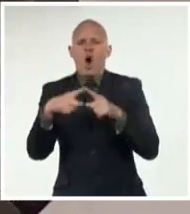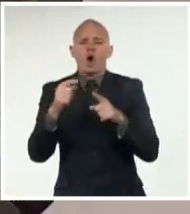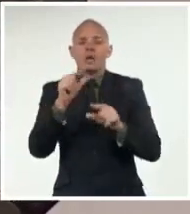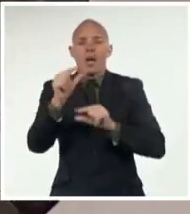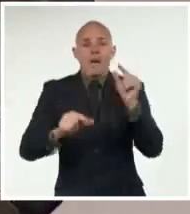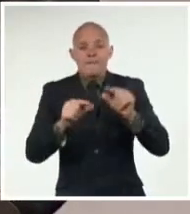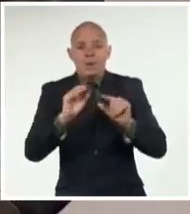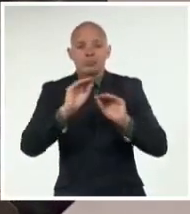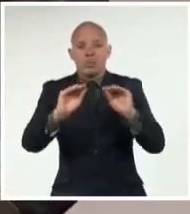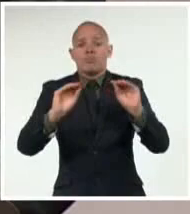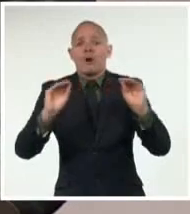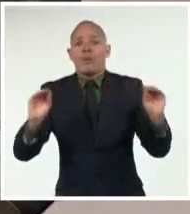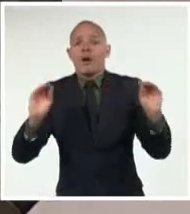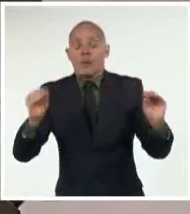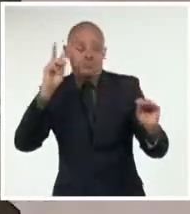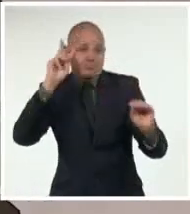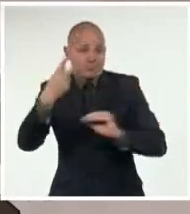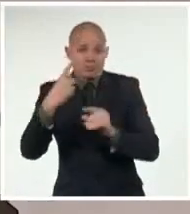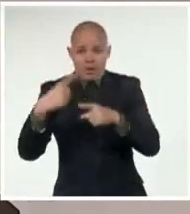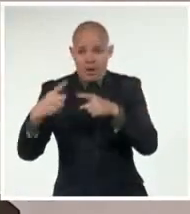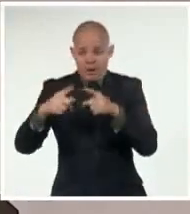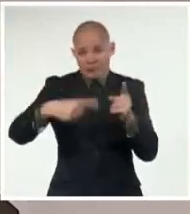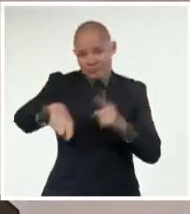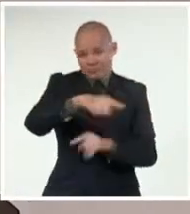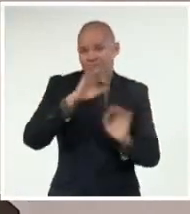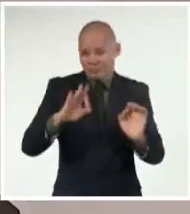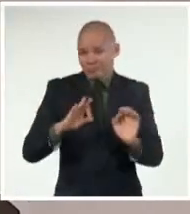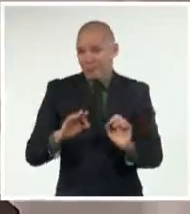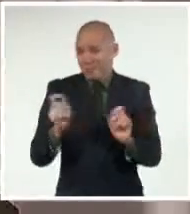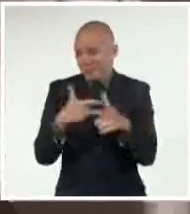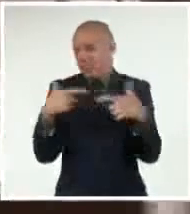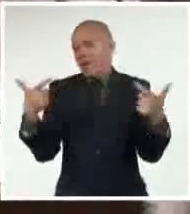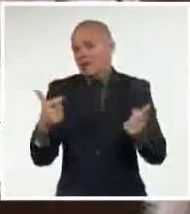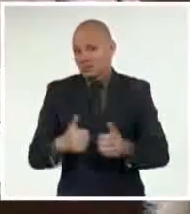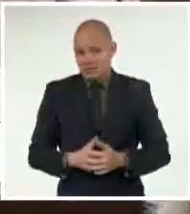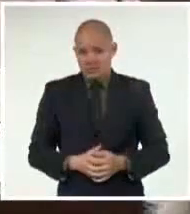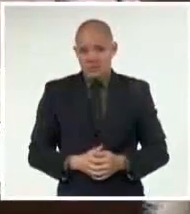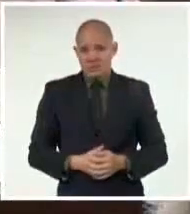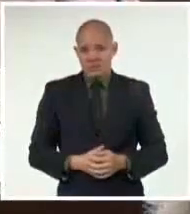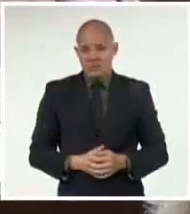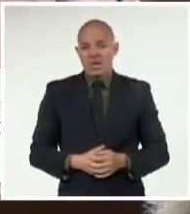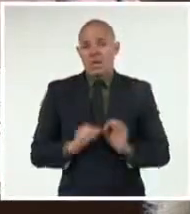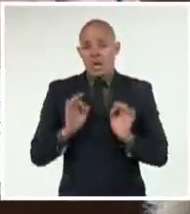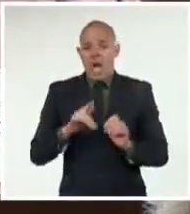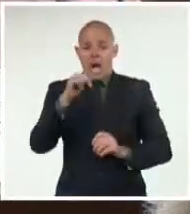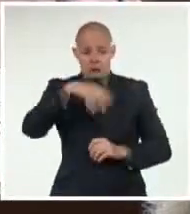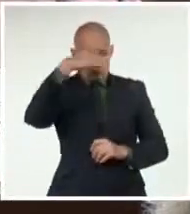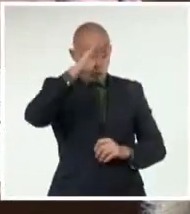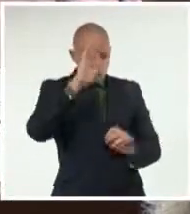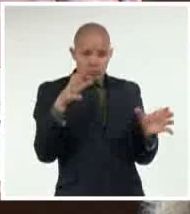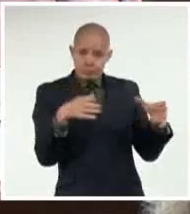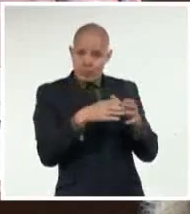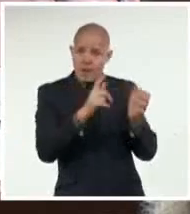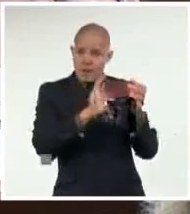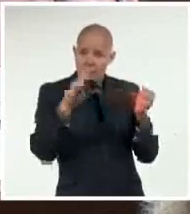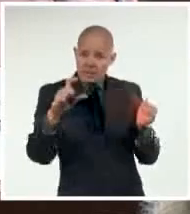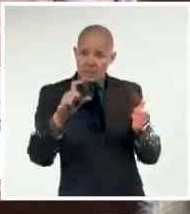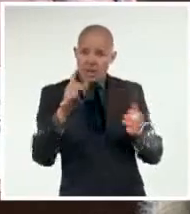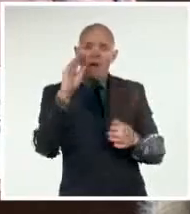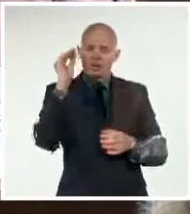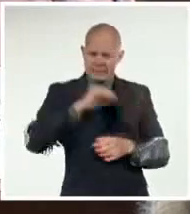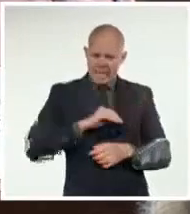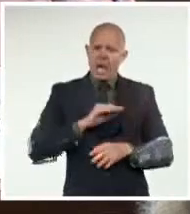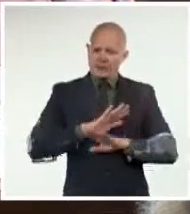medidas coercitivas y guerras mediáticas y culturales. El Partido Comunista de Cuba reconoce el